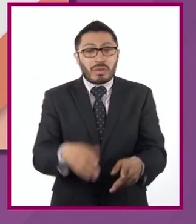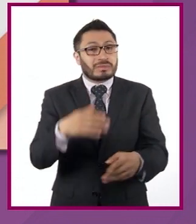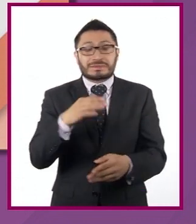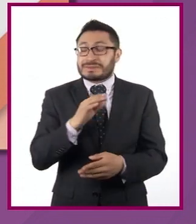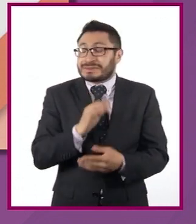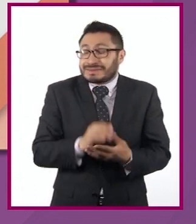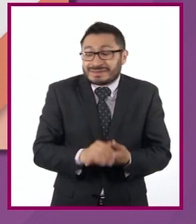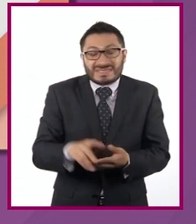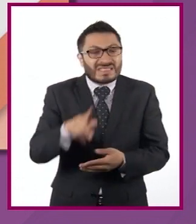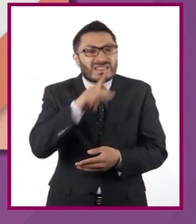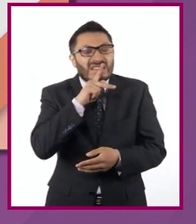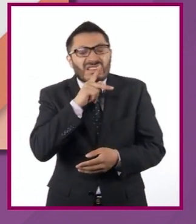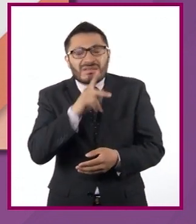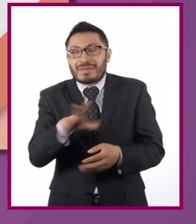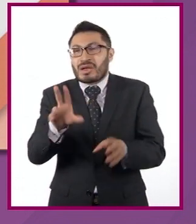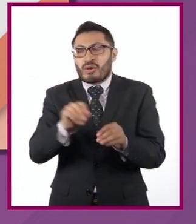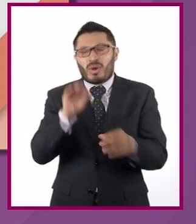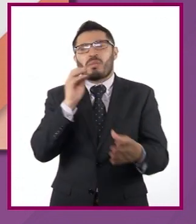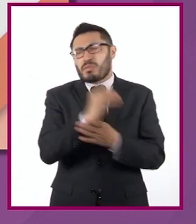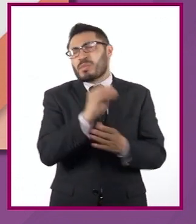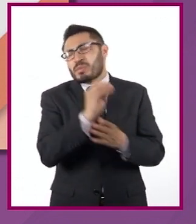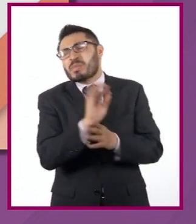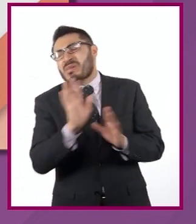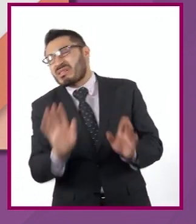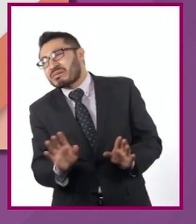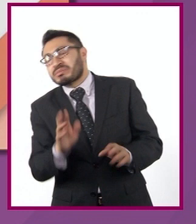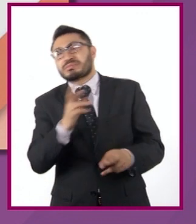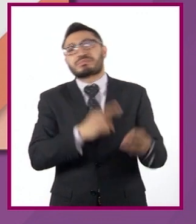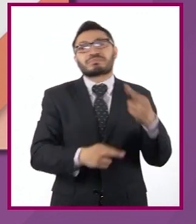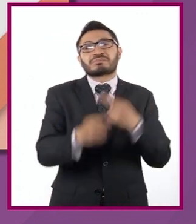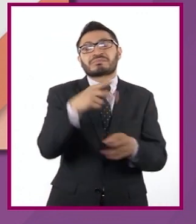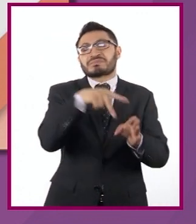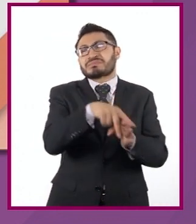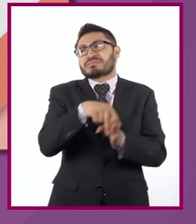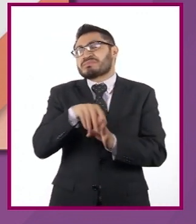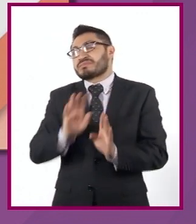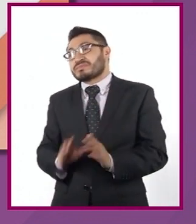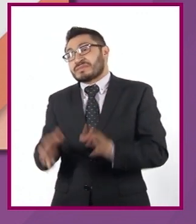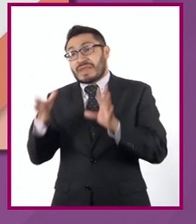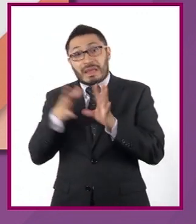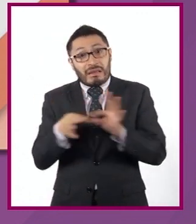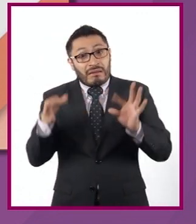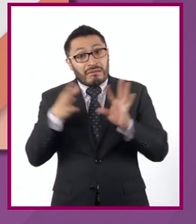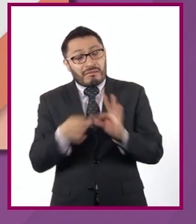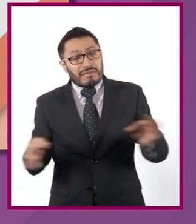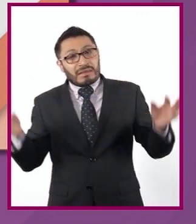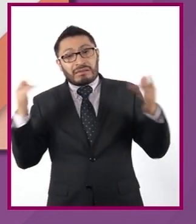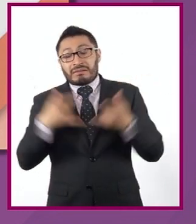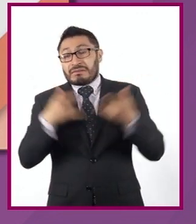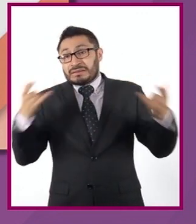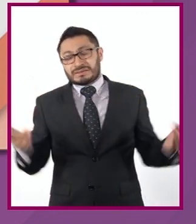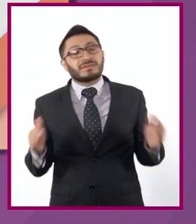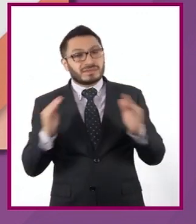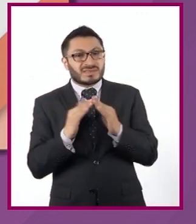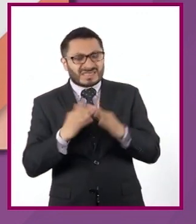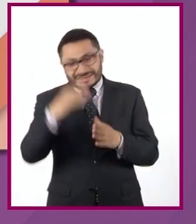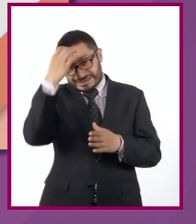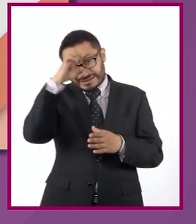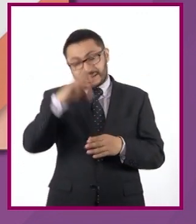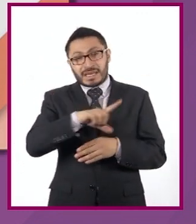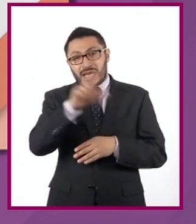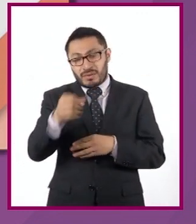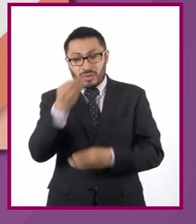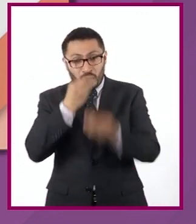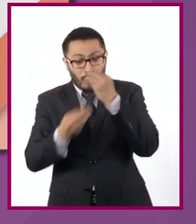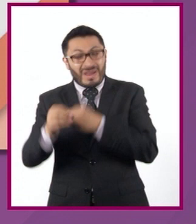padre de su amigo no hizo mucho caso. Regresó tras su cabalgadura, narró en casa la anécdota a la hora de comer y después la